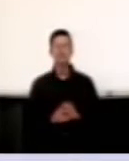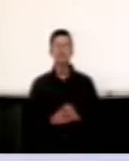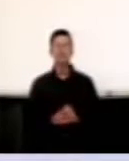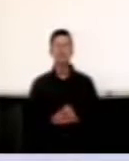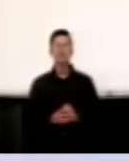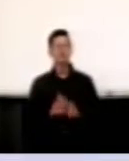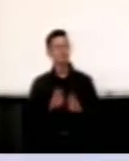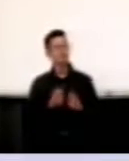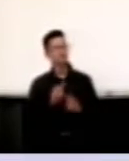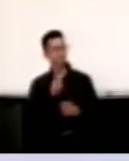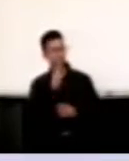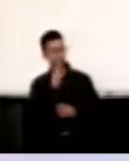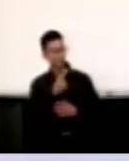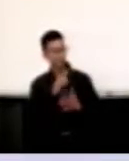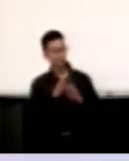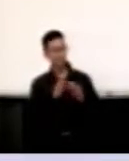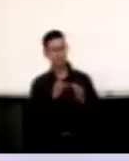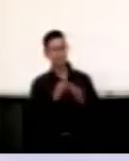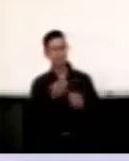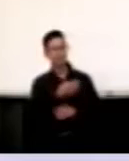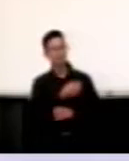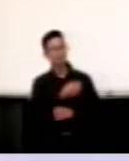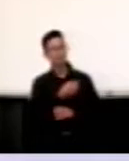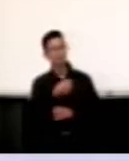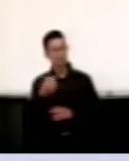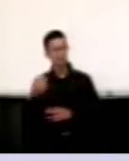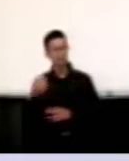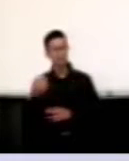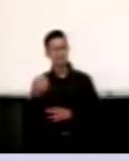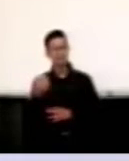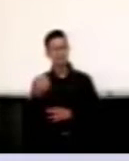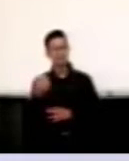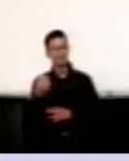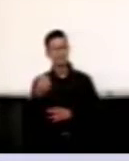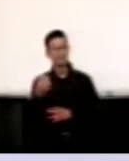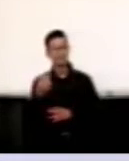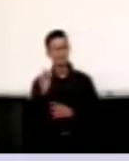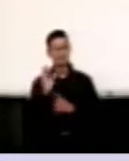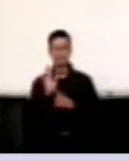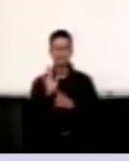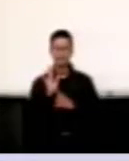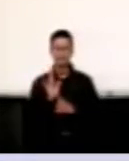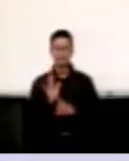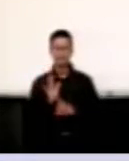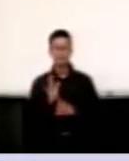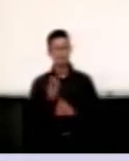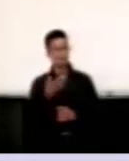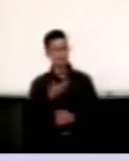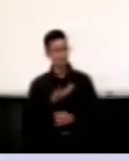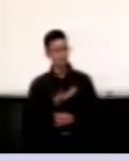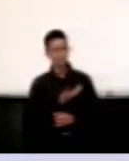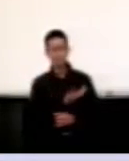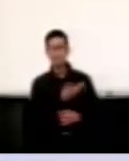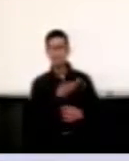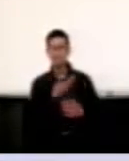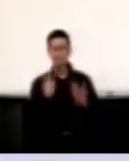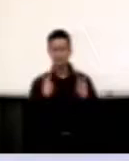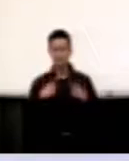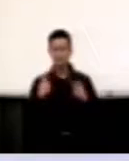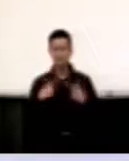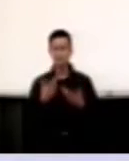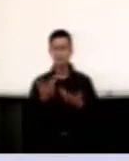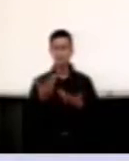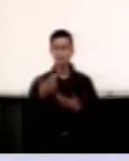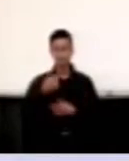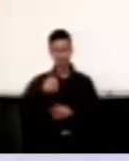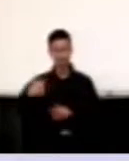mecánica. En primer lugar, vamos a presentar a los distintos comentaristas, de los cuales me voy a